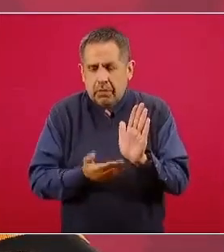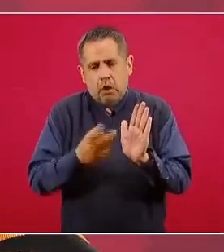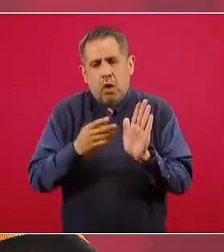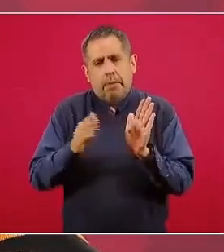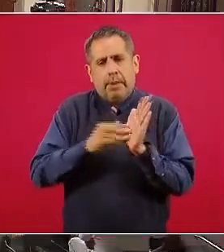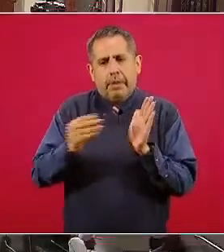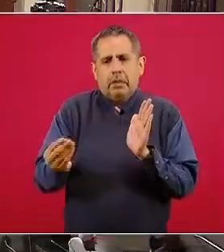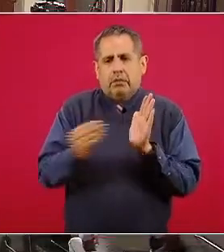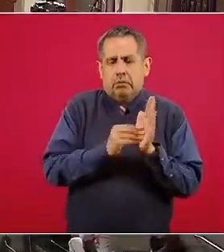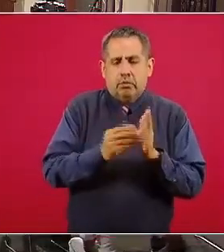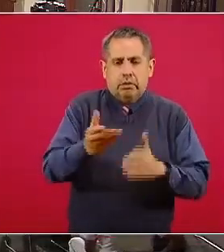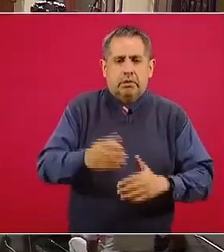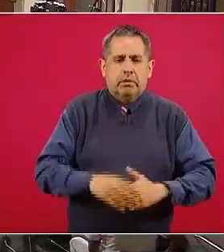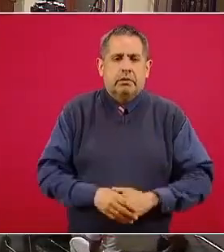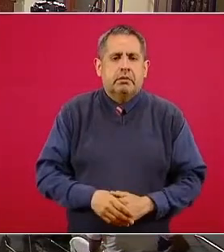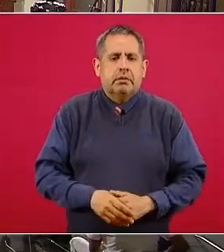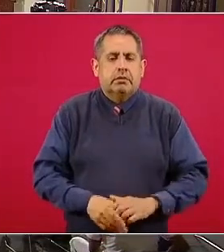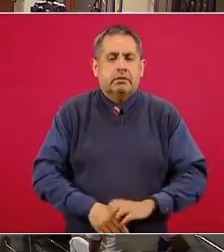su comprobante.